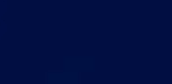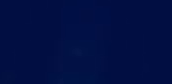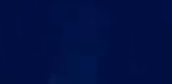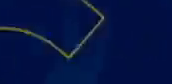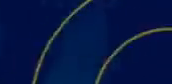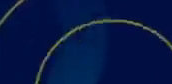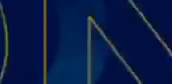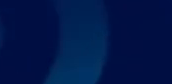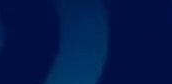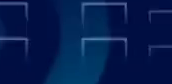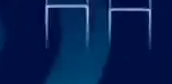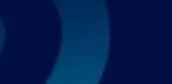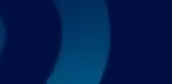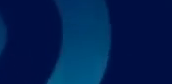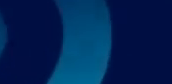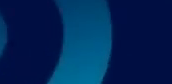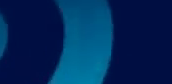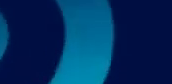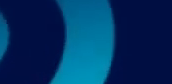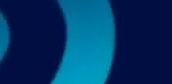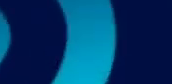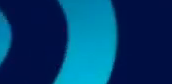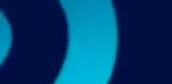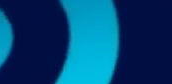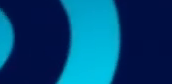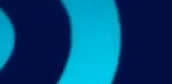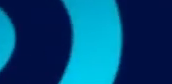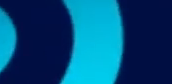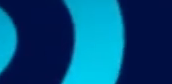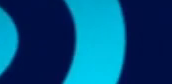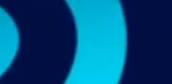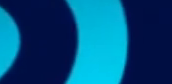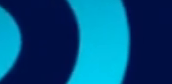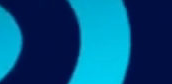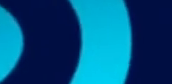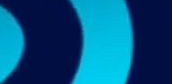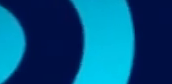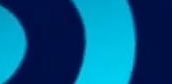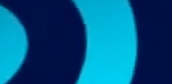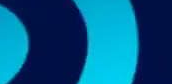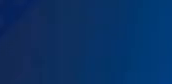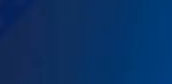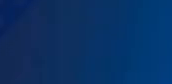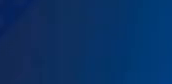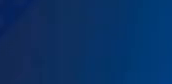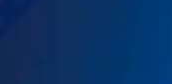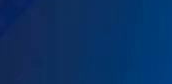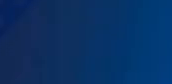A continuación, la cláusula Balcells.